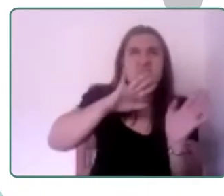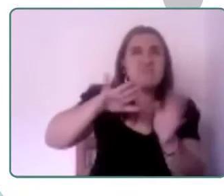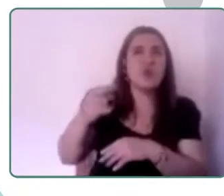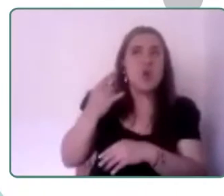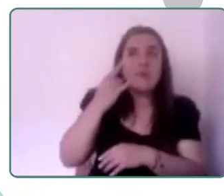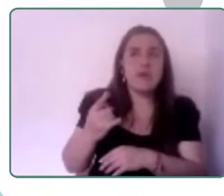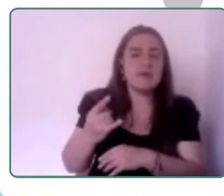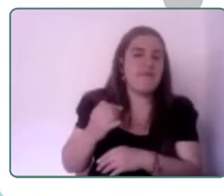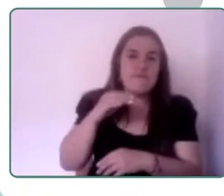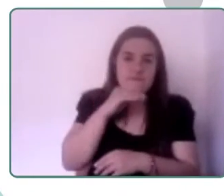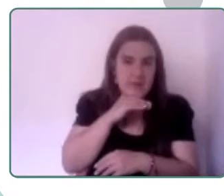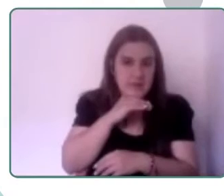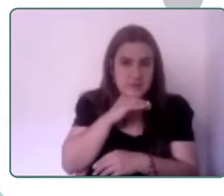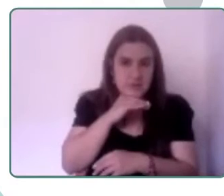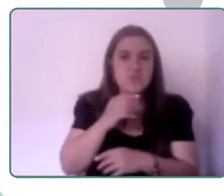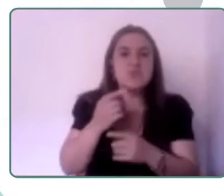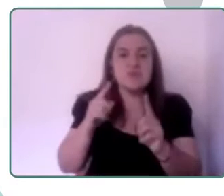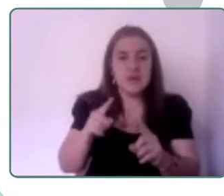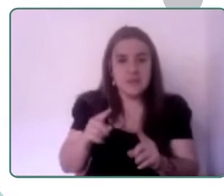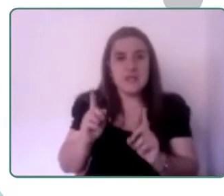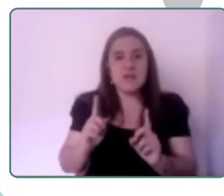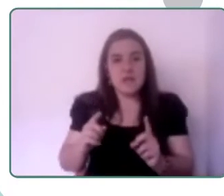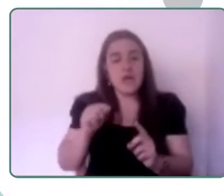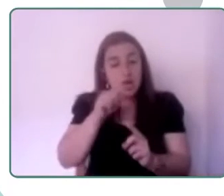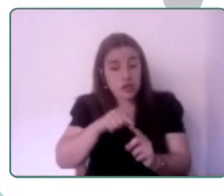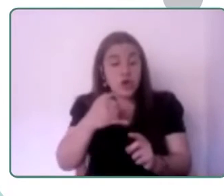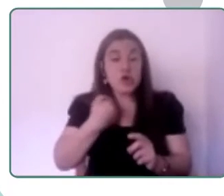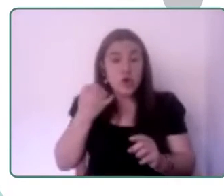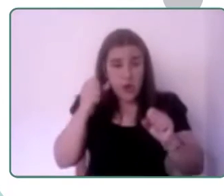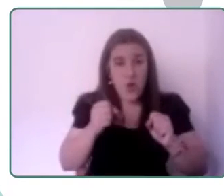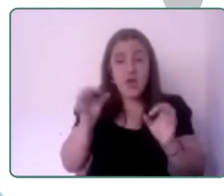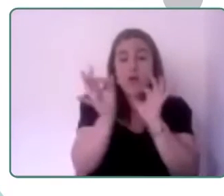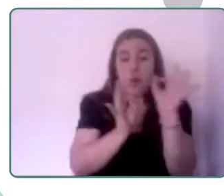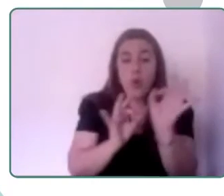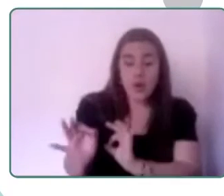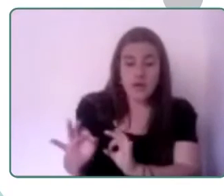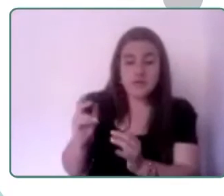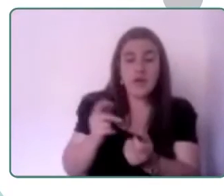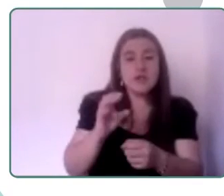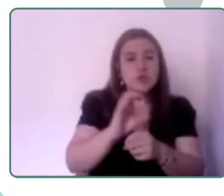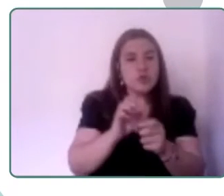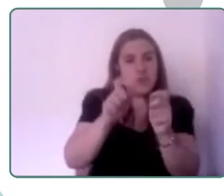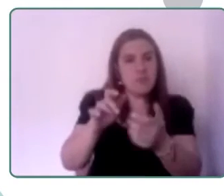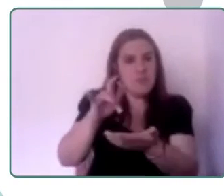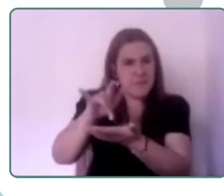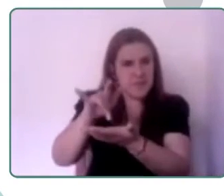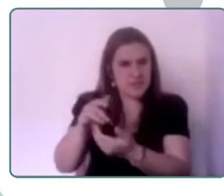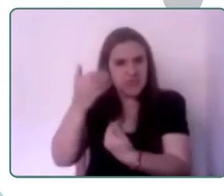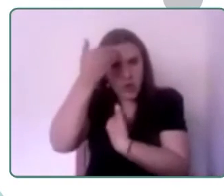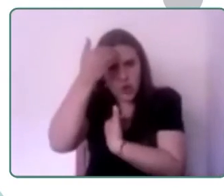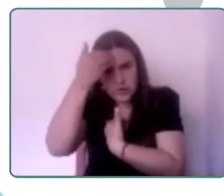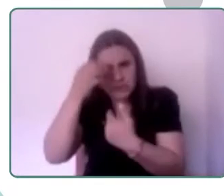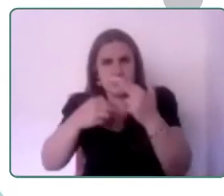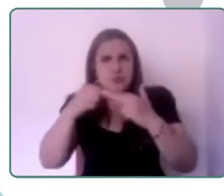evidencia y ratifican la capacidad de organizarse en pro de una ciudadanía participativa, consciente y constructora de